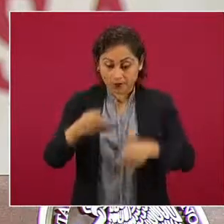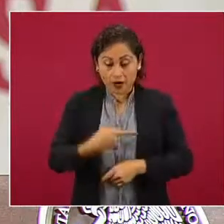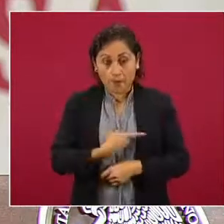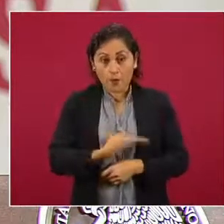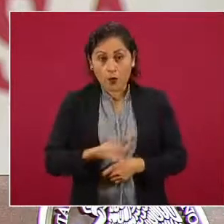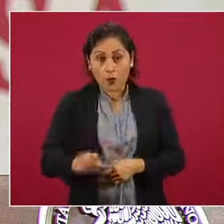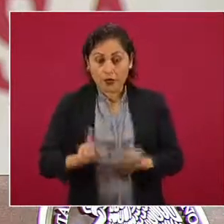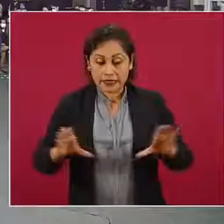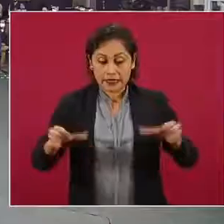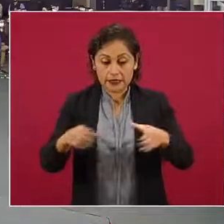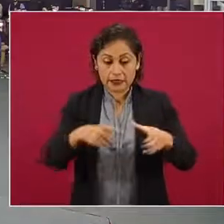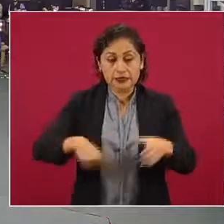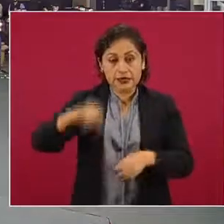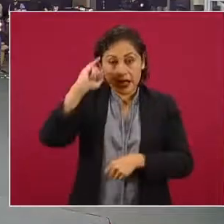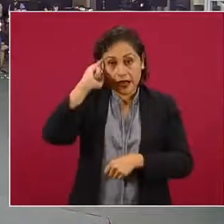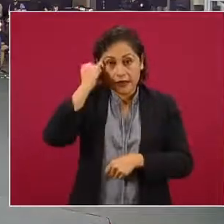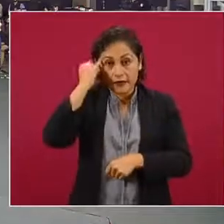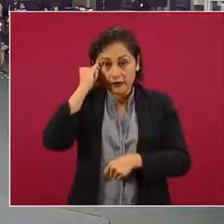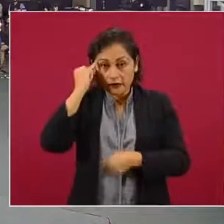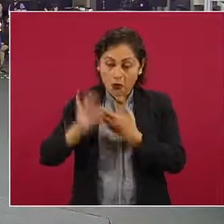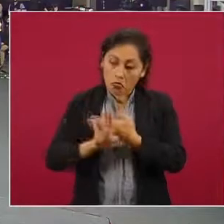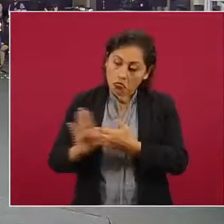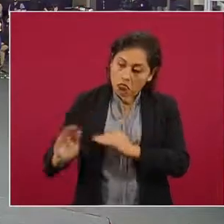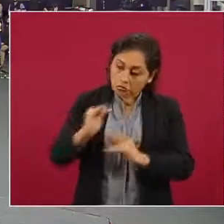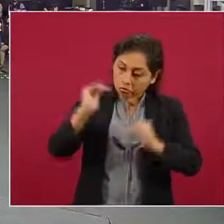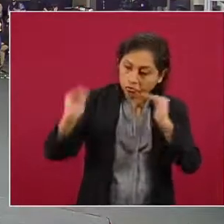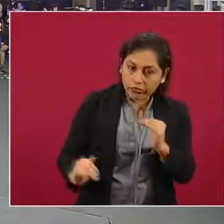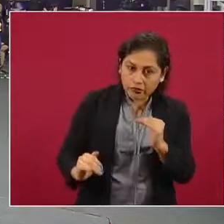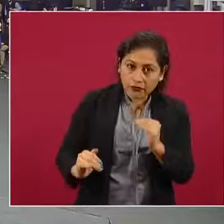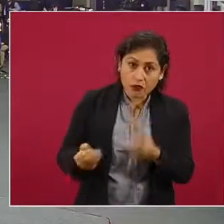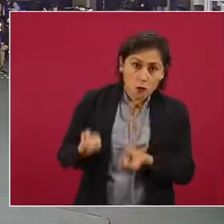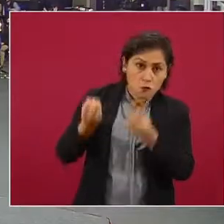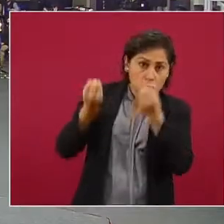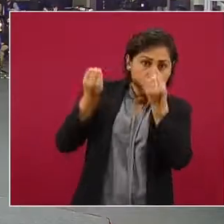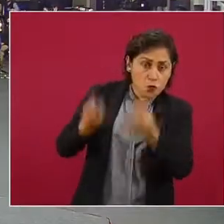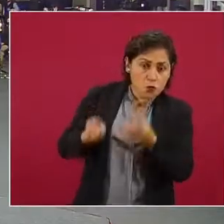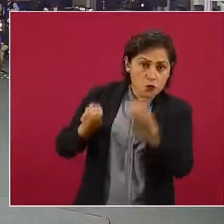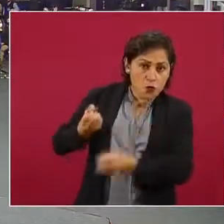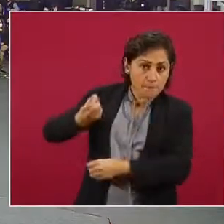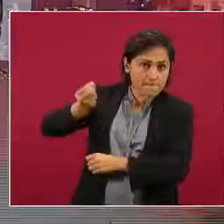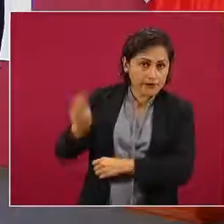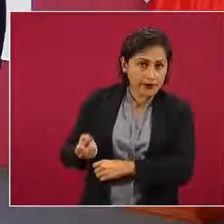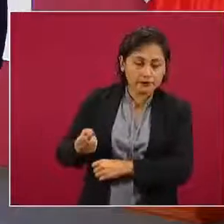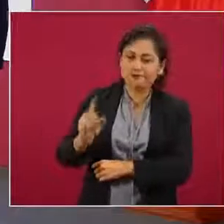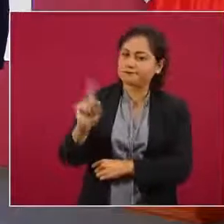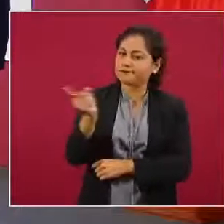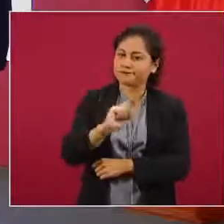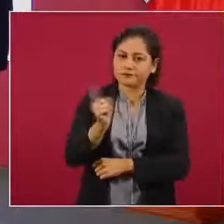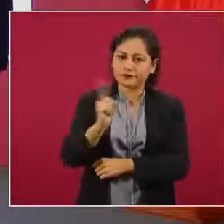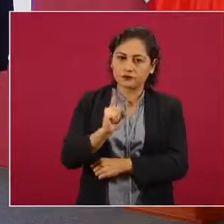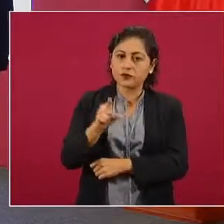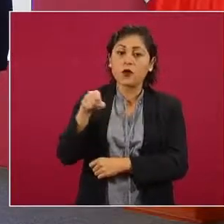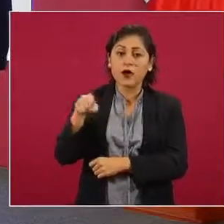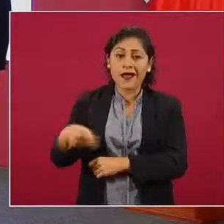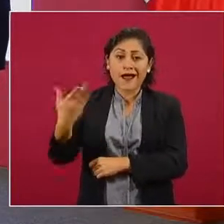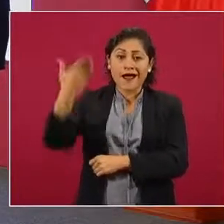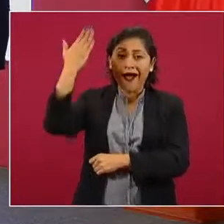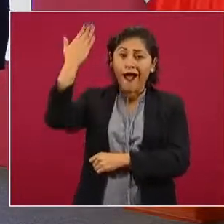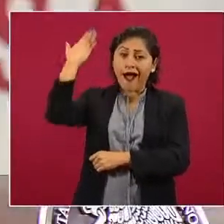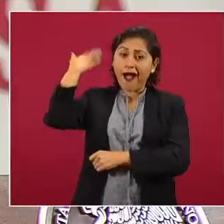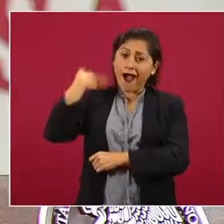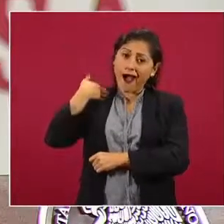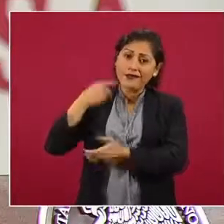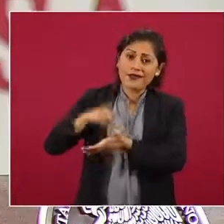las comunidades indígenas no es privilegiarlas, sino restituir los derechos que les han sido negados